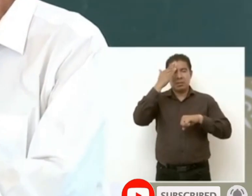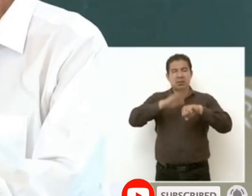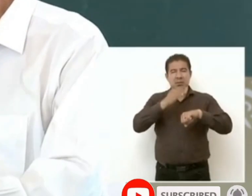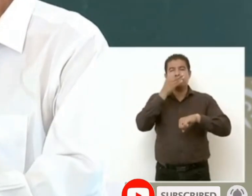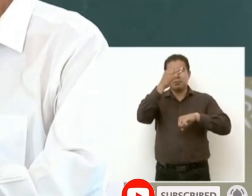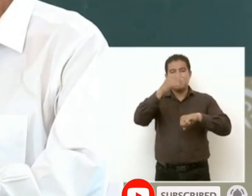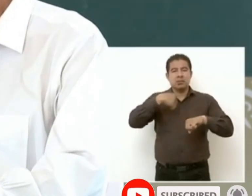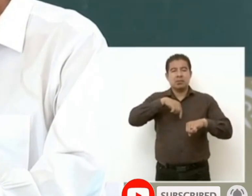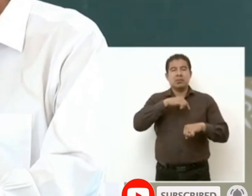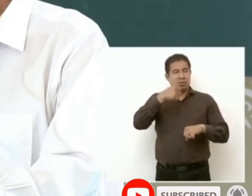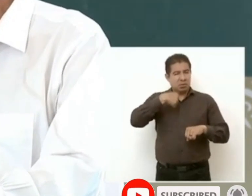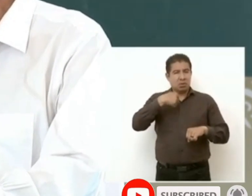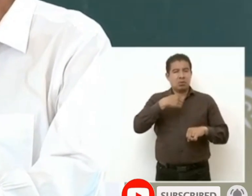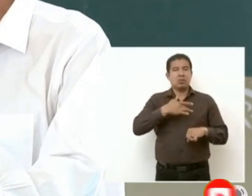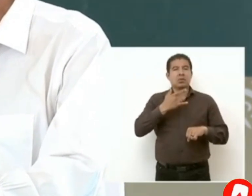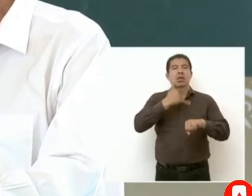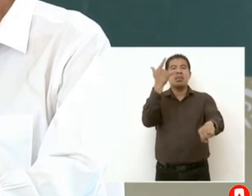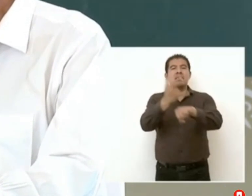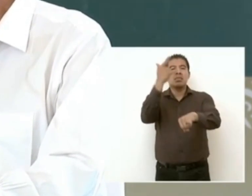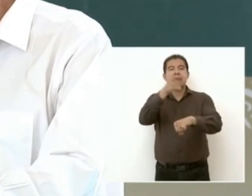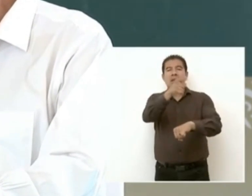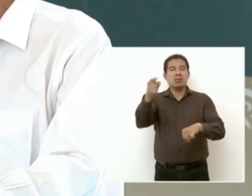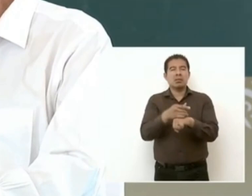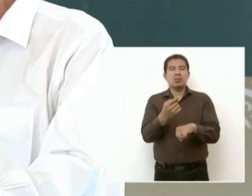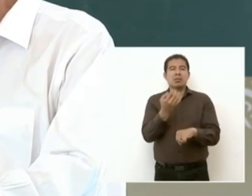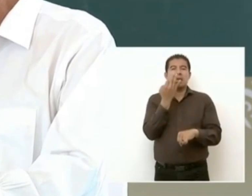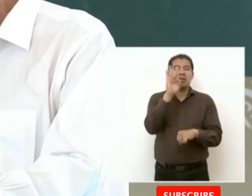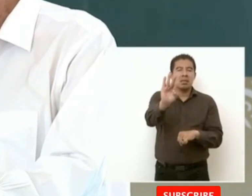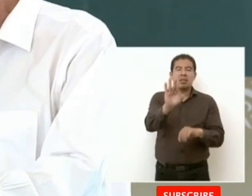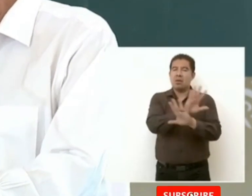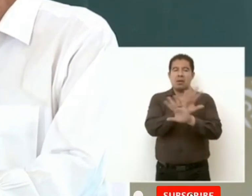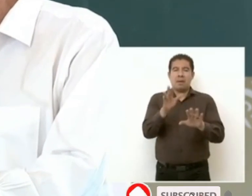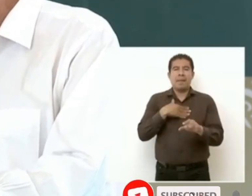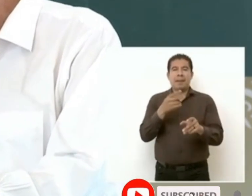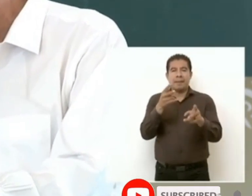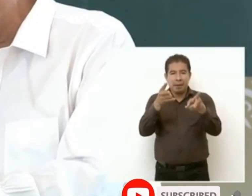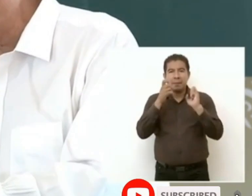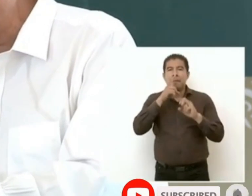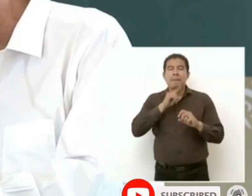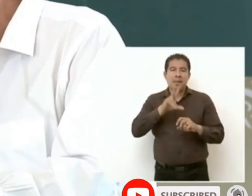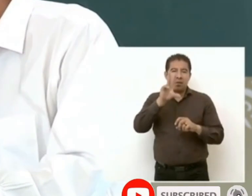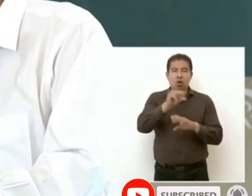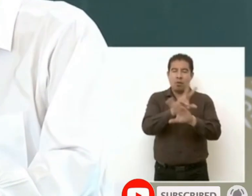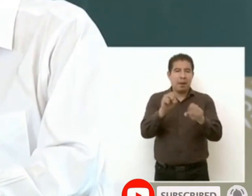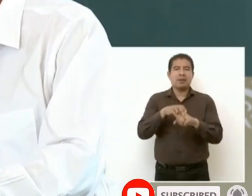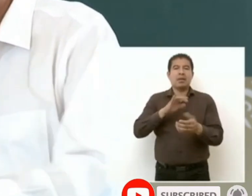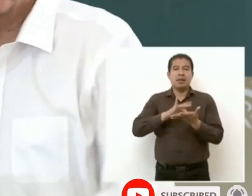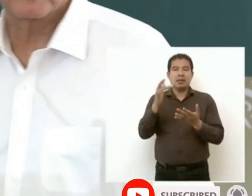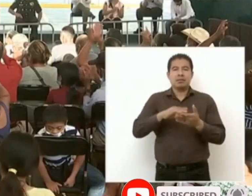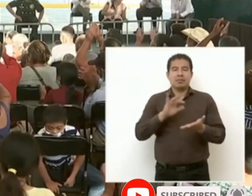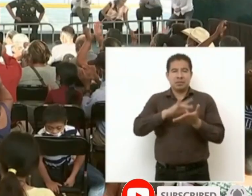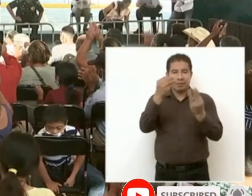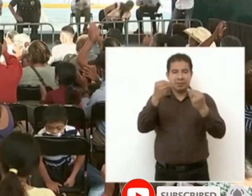jamás voy a traicionarles. No mentir, no robar, no traicionar al pueblo. Muchas gracias.